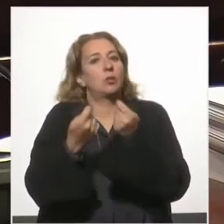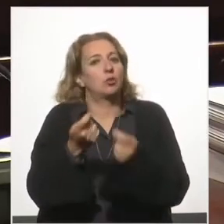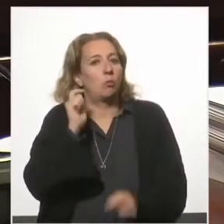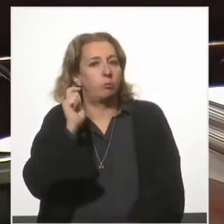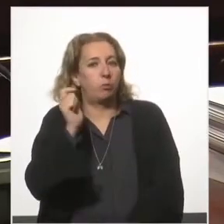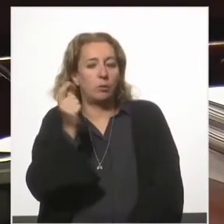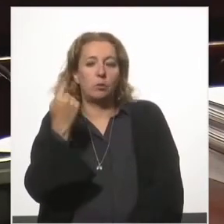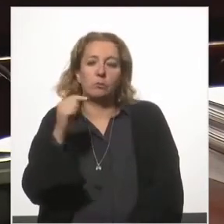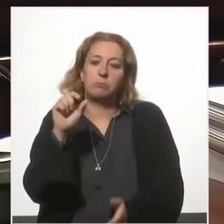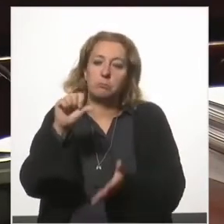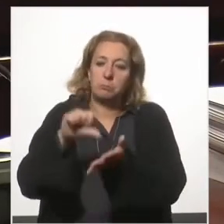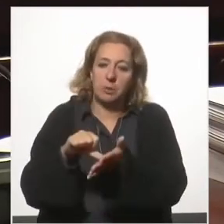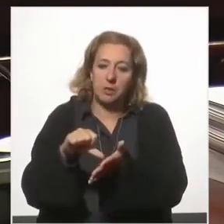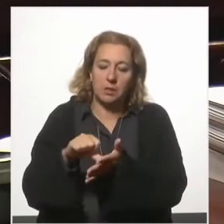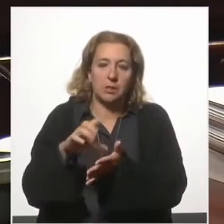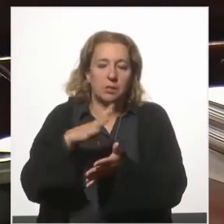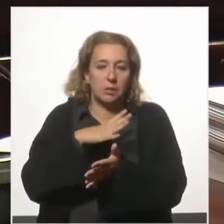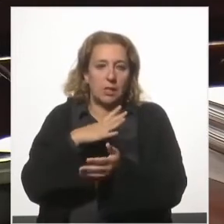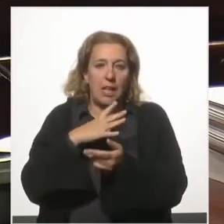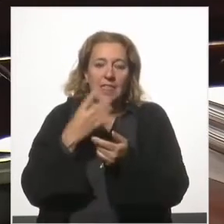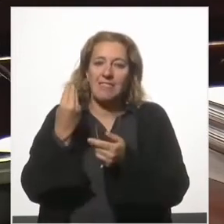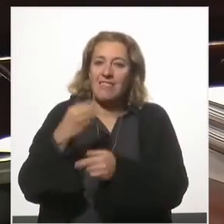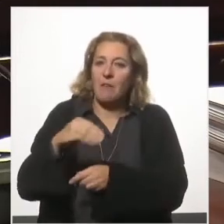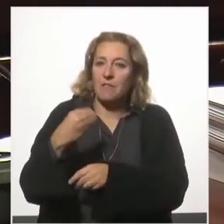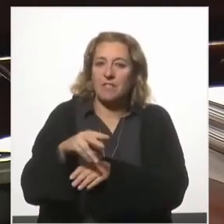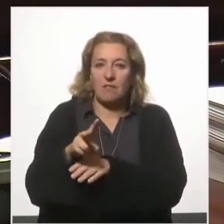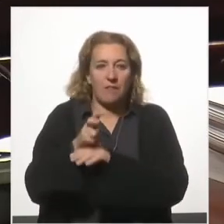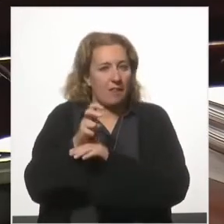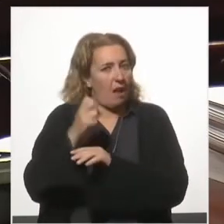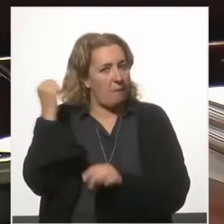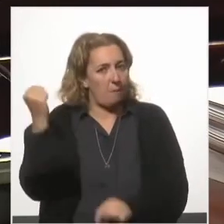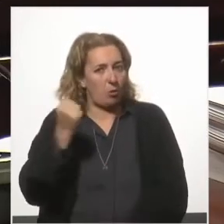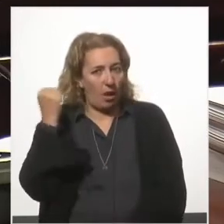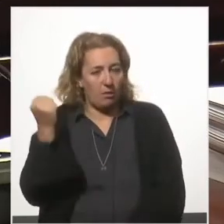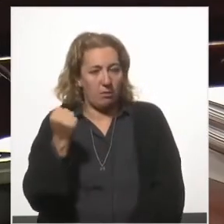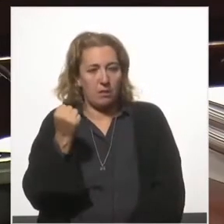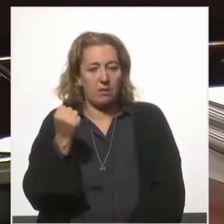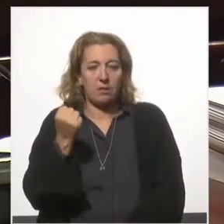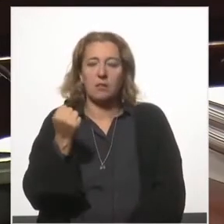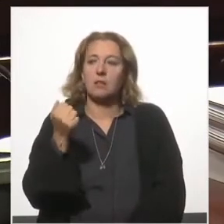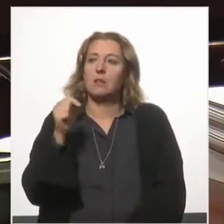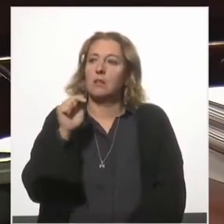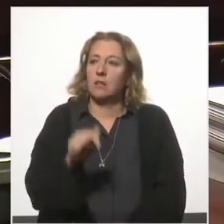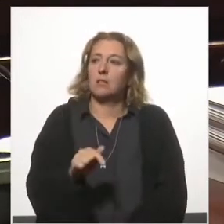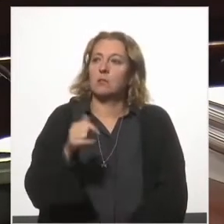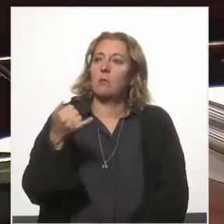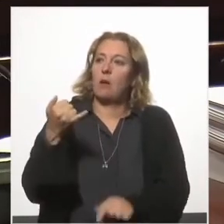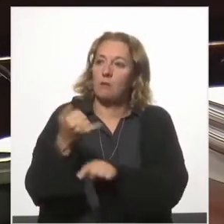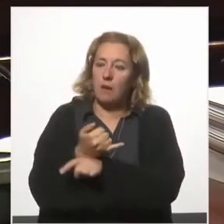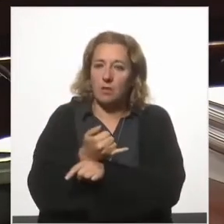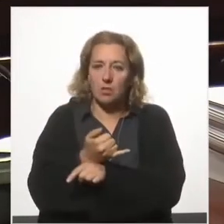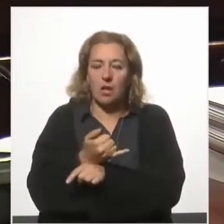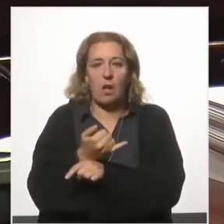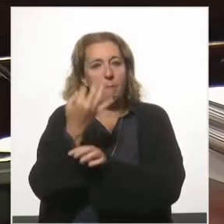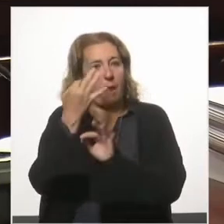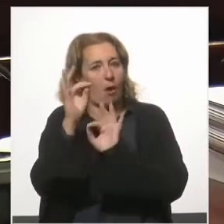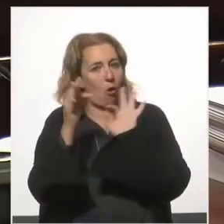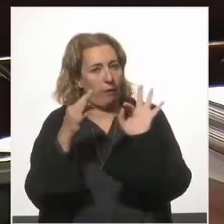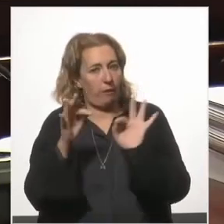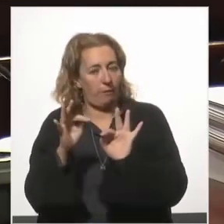en un país que tiene un déficit fiscal importante. Es una falla a